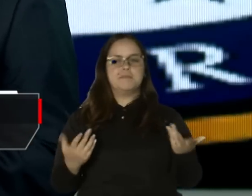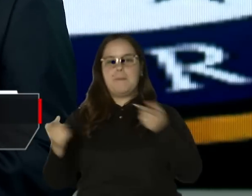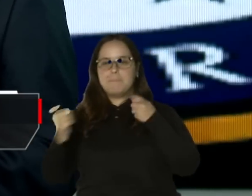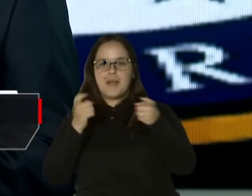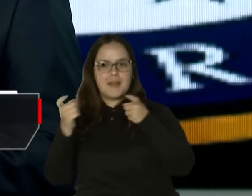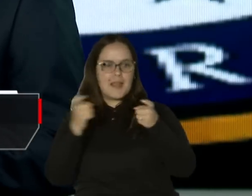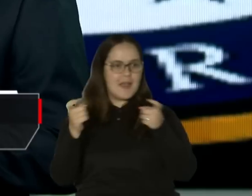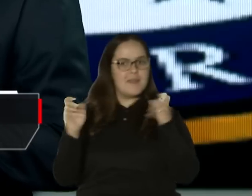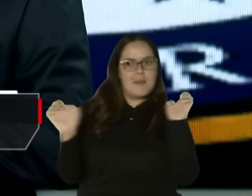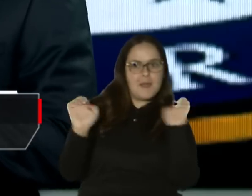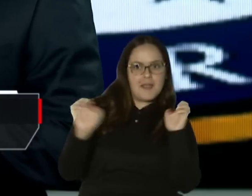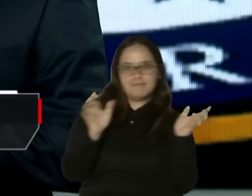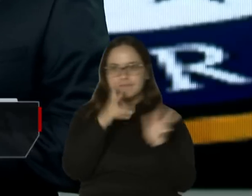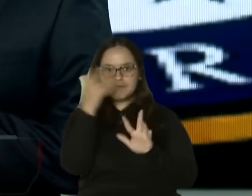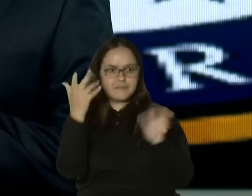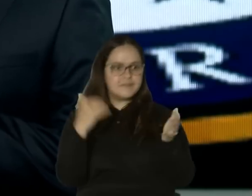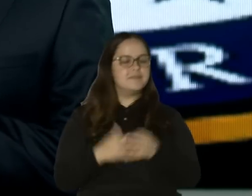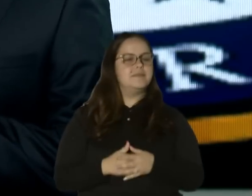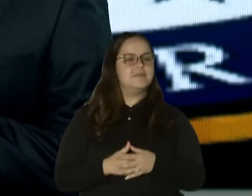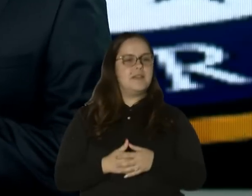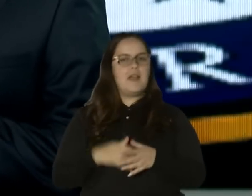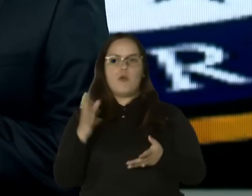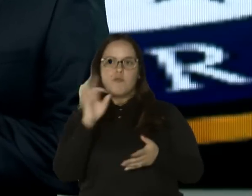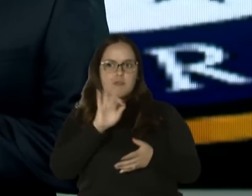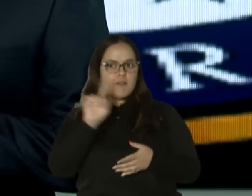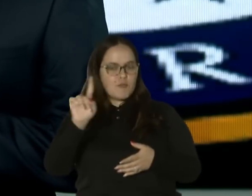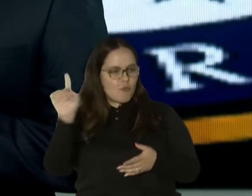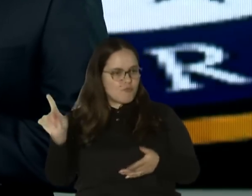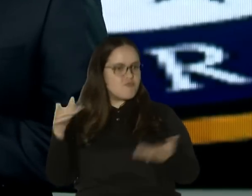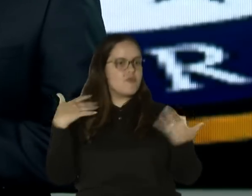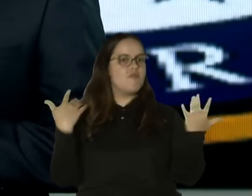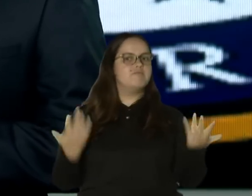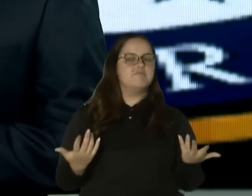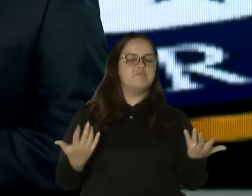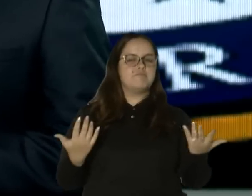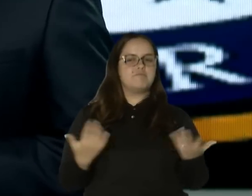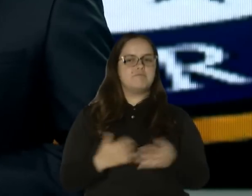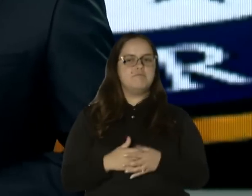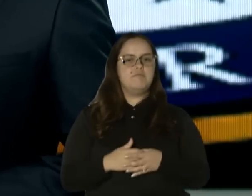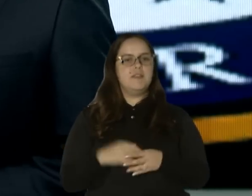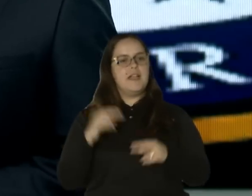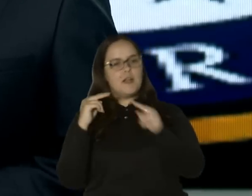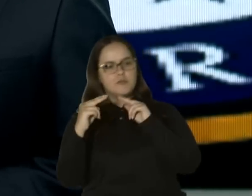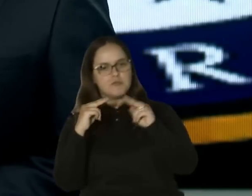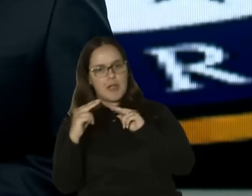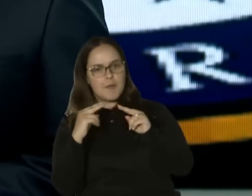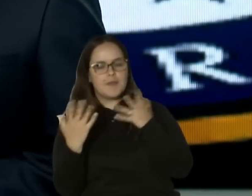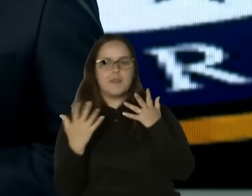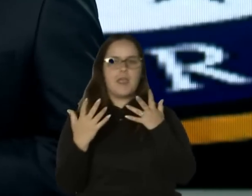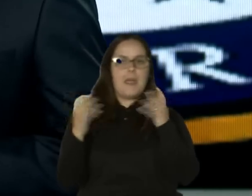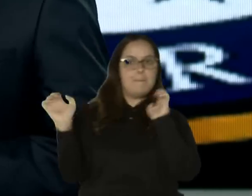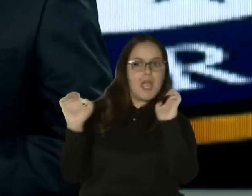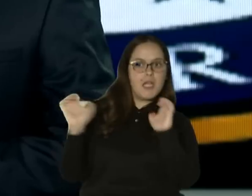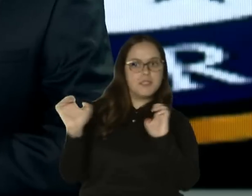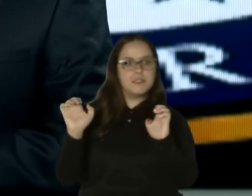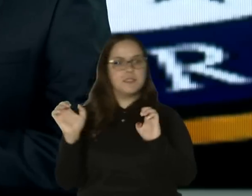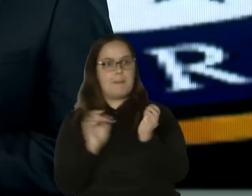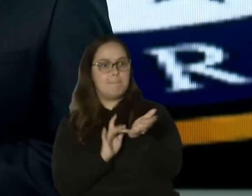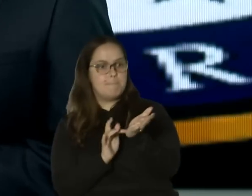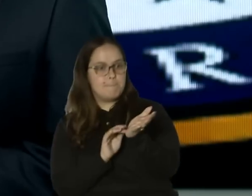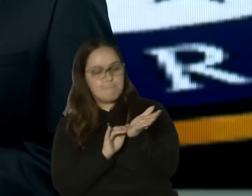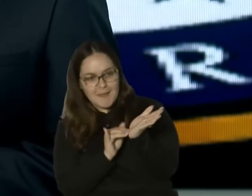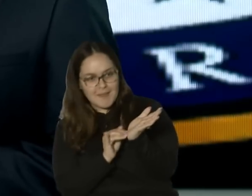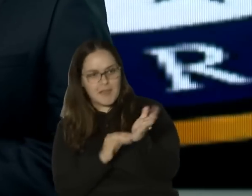administración de desastres. El negociado del sistema 911 y el negociado del cuerpo de emergencias médicas. Lo que hacemos es